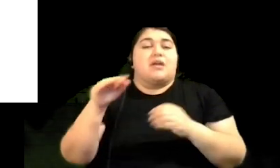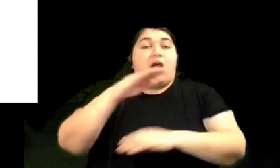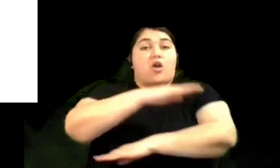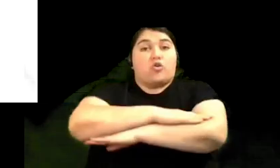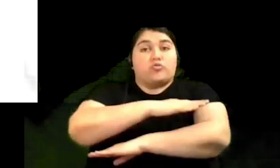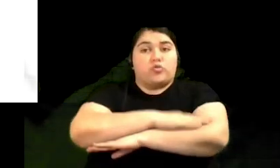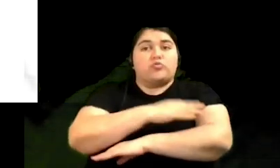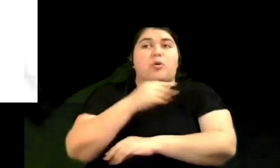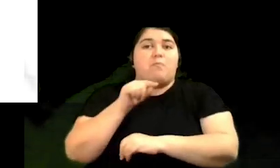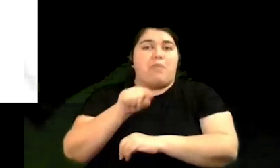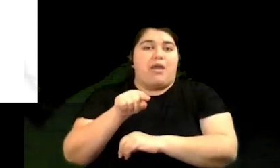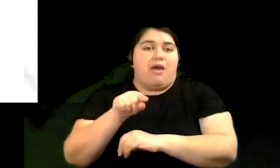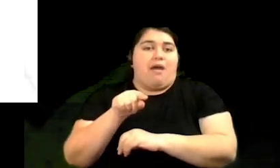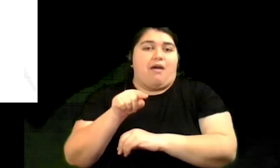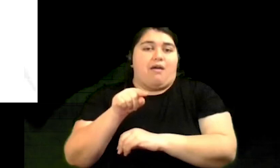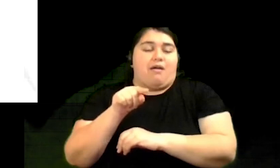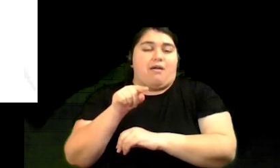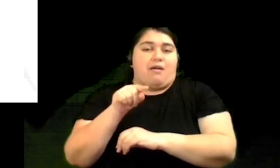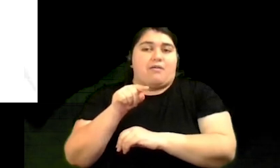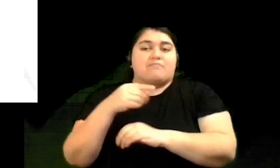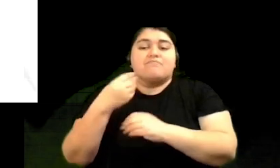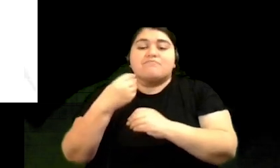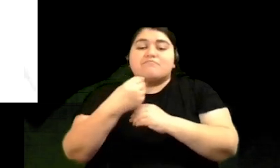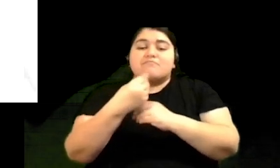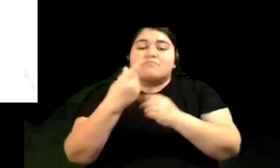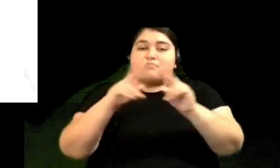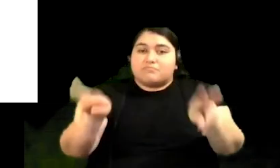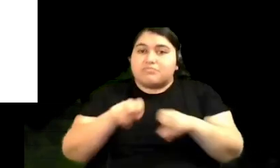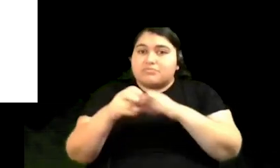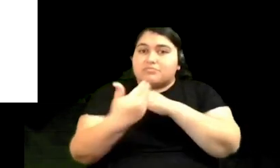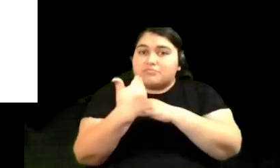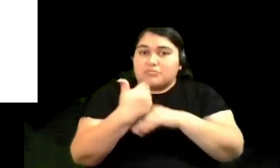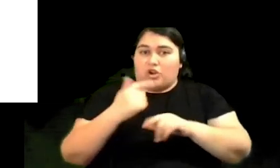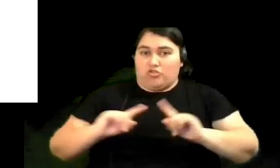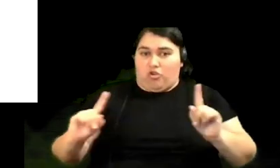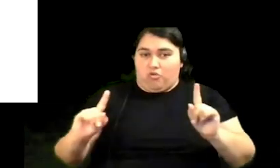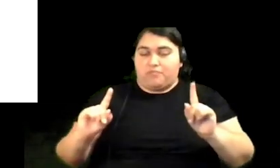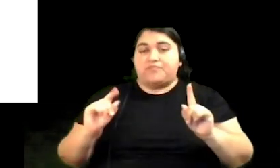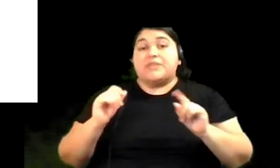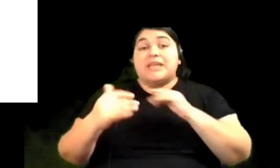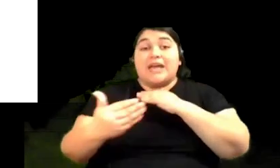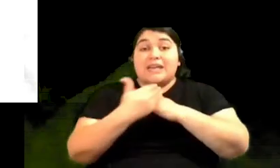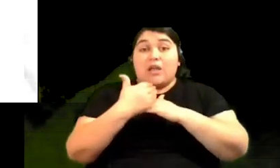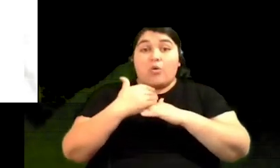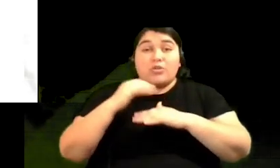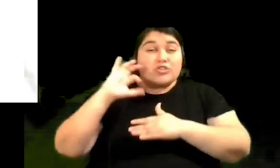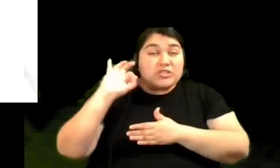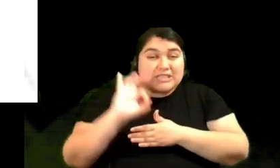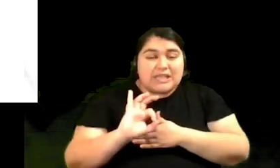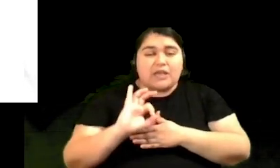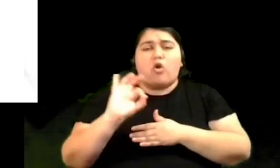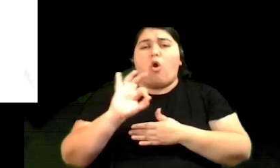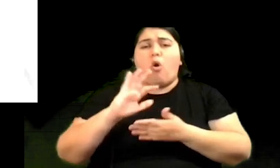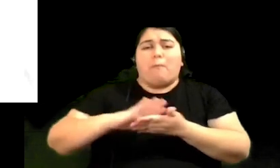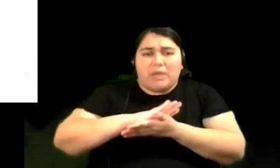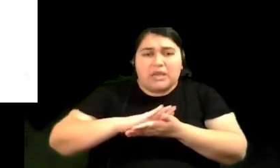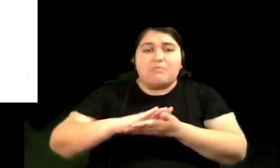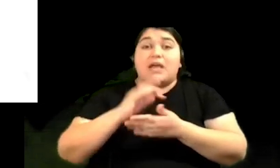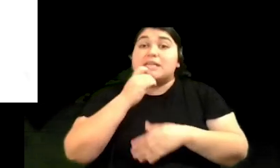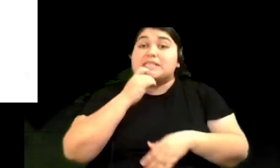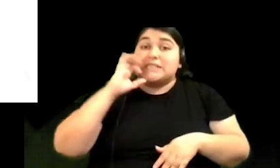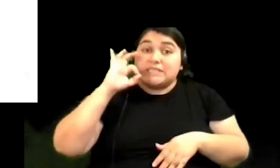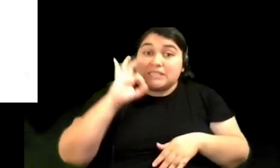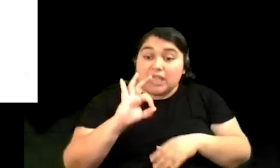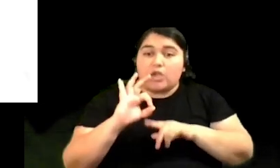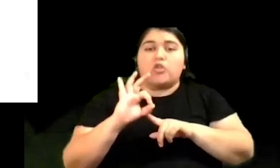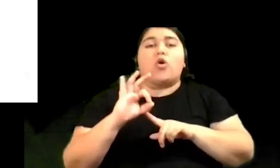por consiguiente no busca recaudación. Tampoco quiere que la recaudación sea cero, pero que sea mínima. Si llega a cero, tengan en cuenta que si llega a